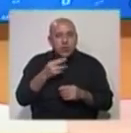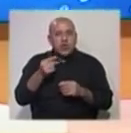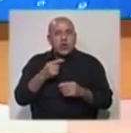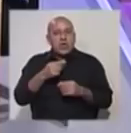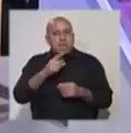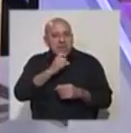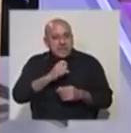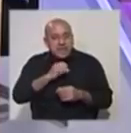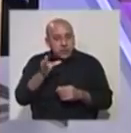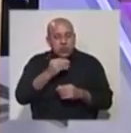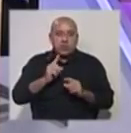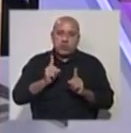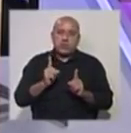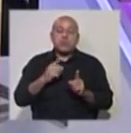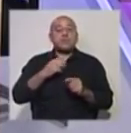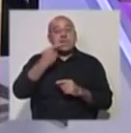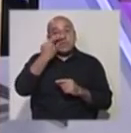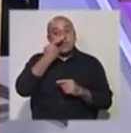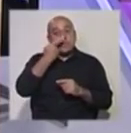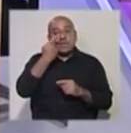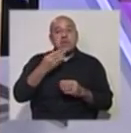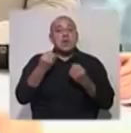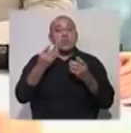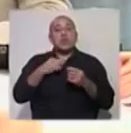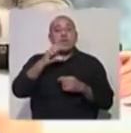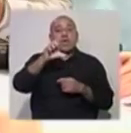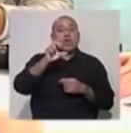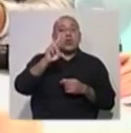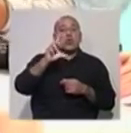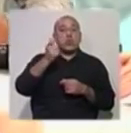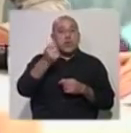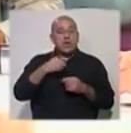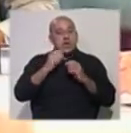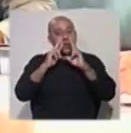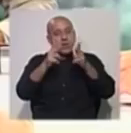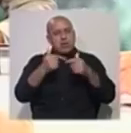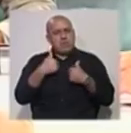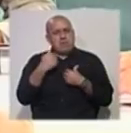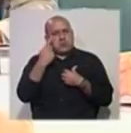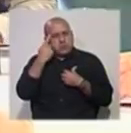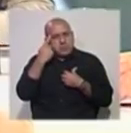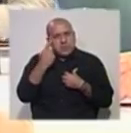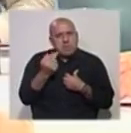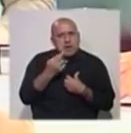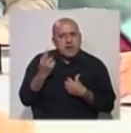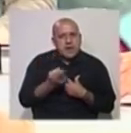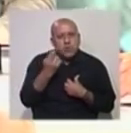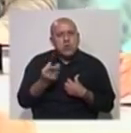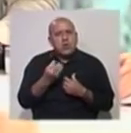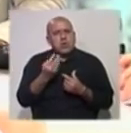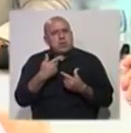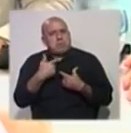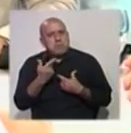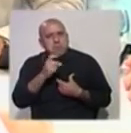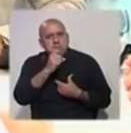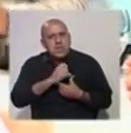sin sustento. Es interesante eso, porque el propio Lula en su discurso a mí me llamaba la atención lo que decía. Mintió